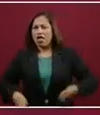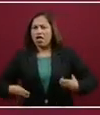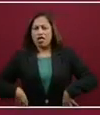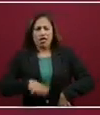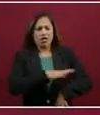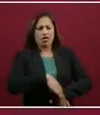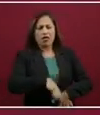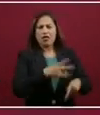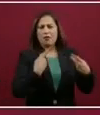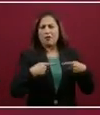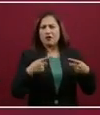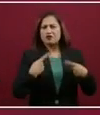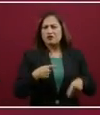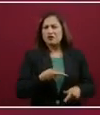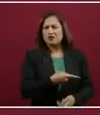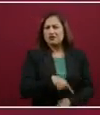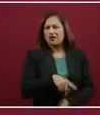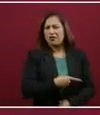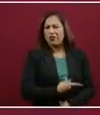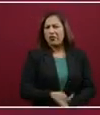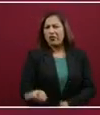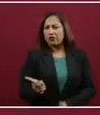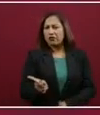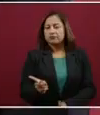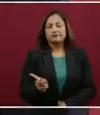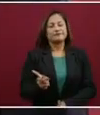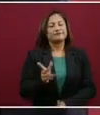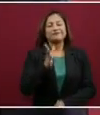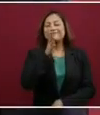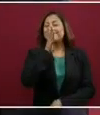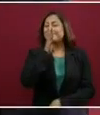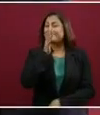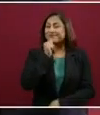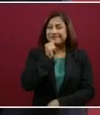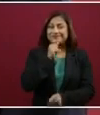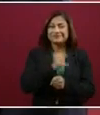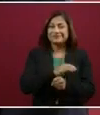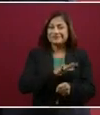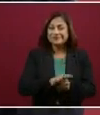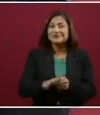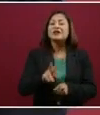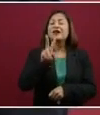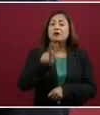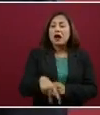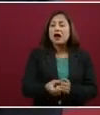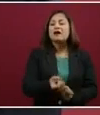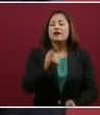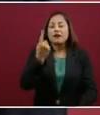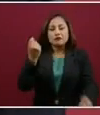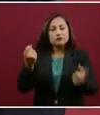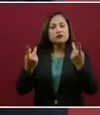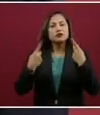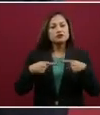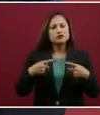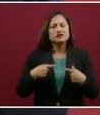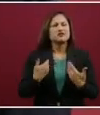Entonces, esto les cuesta trabajo entenderlo, y entiendo que